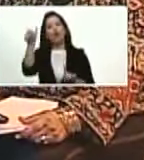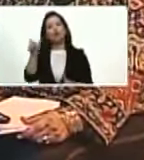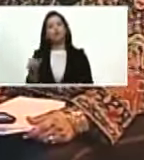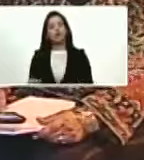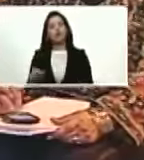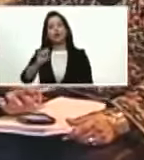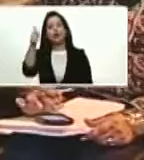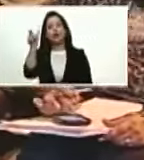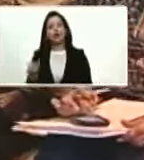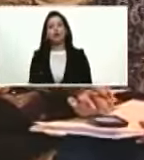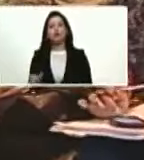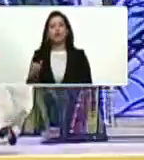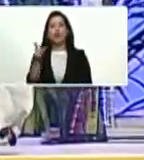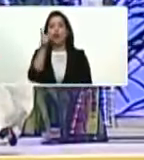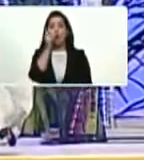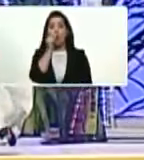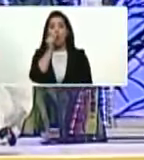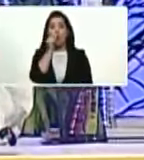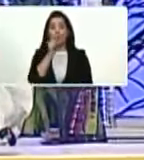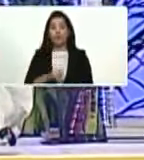a Sinesio.